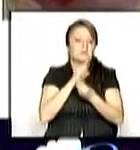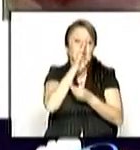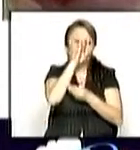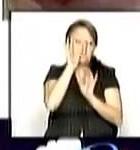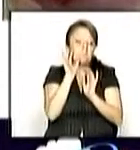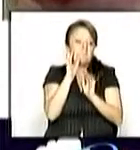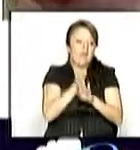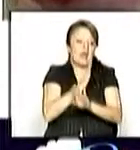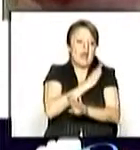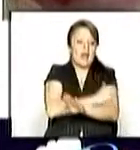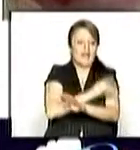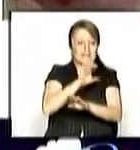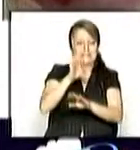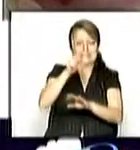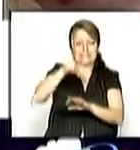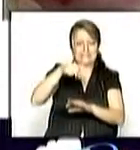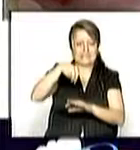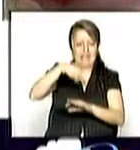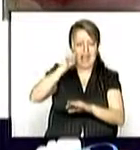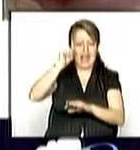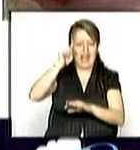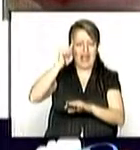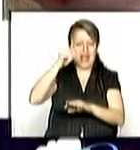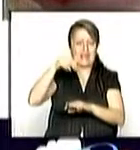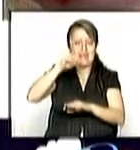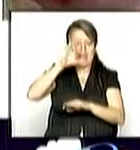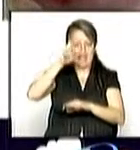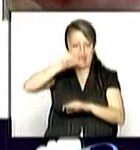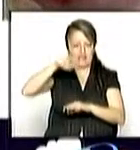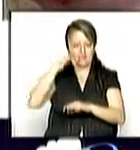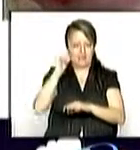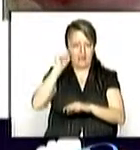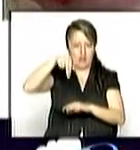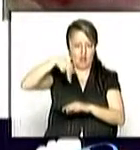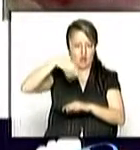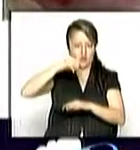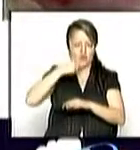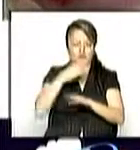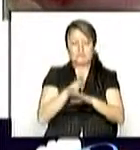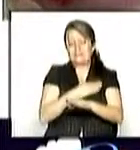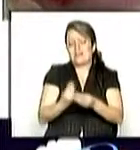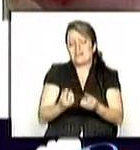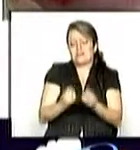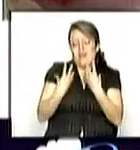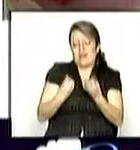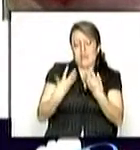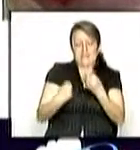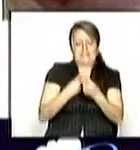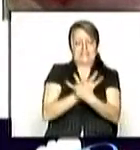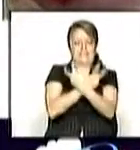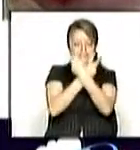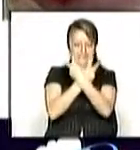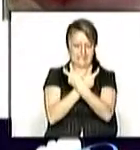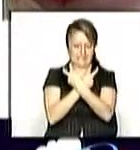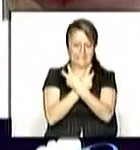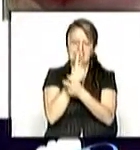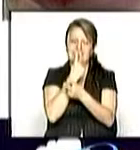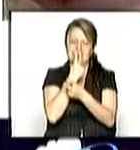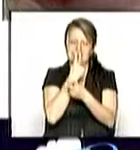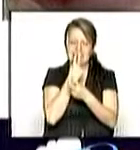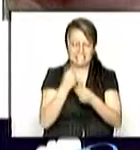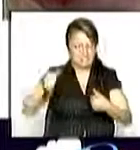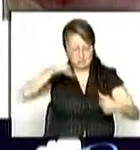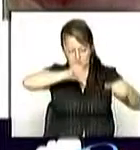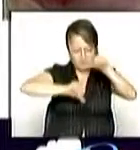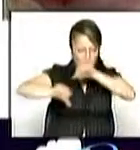Tiene mucho estaño. Aquí la idea es sacarle al organismo tóxicos, ¿sí? Hay metales pesados